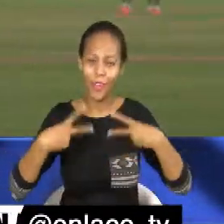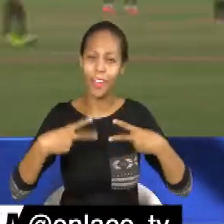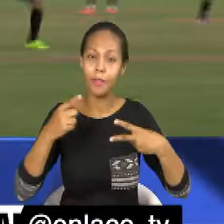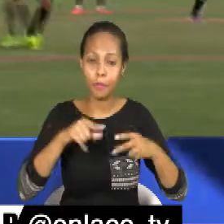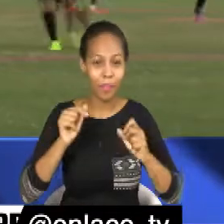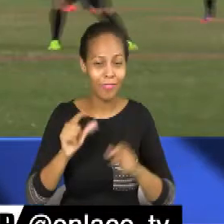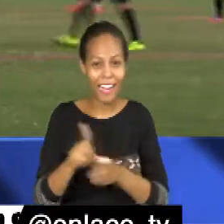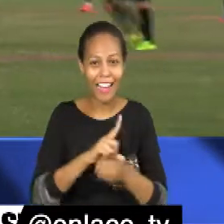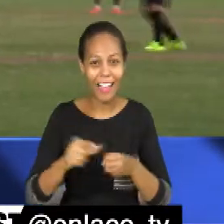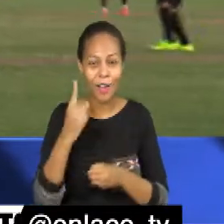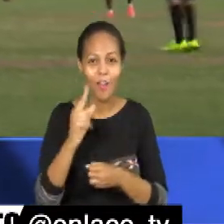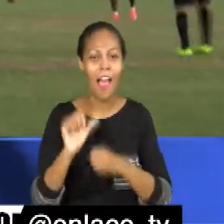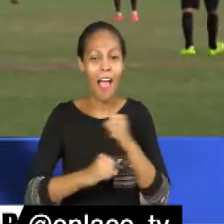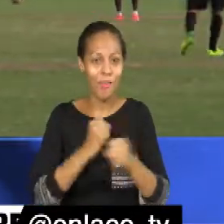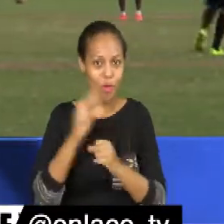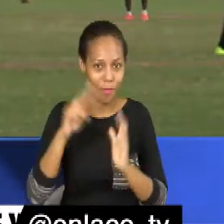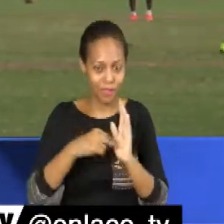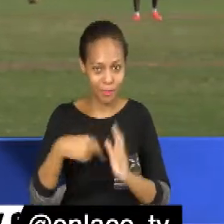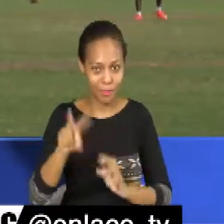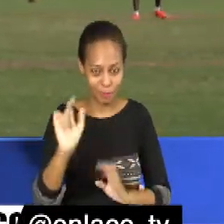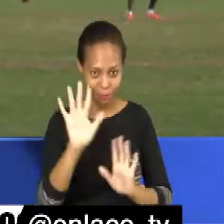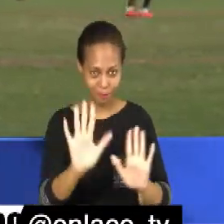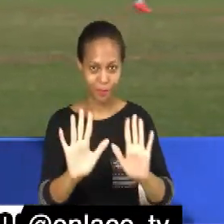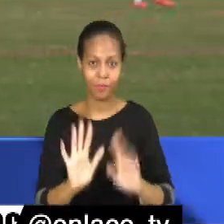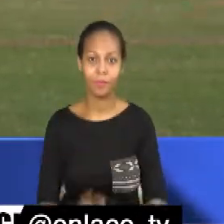2017. Ya regresamos con más Enlace Noticias.